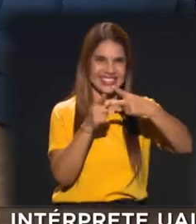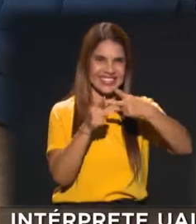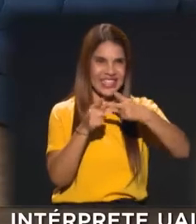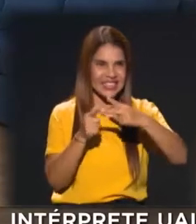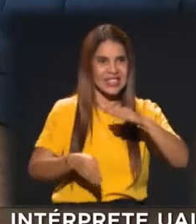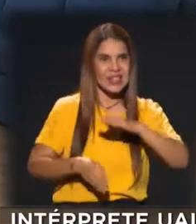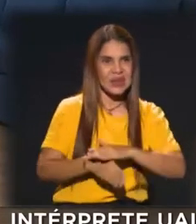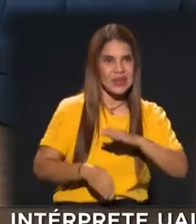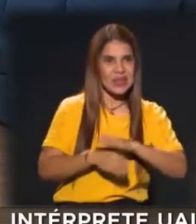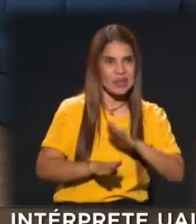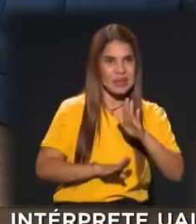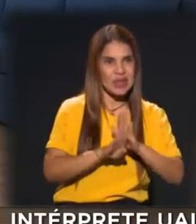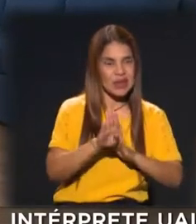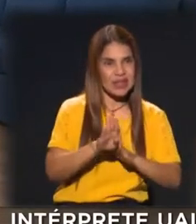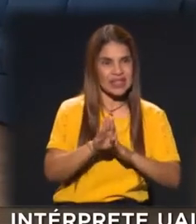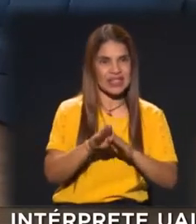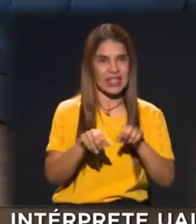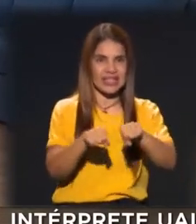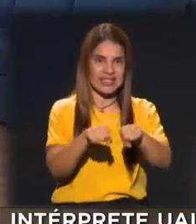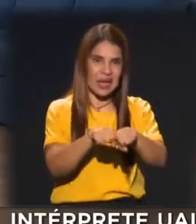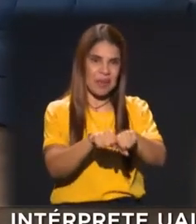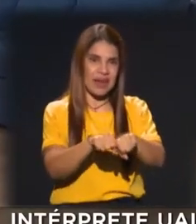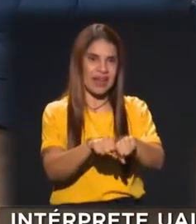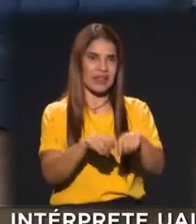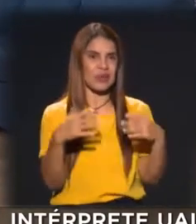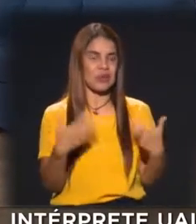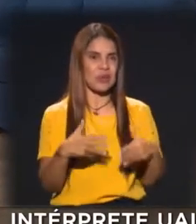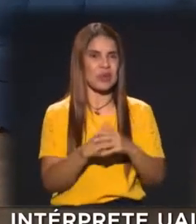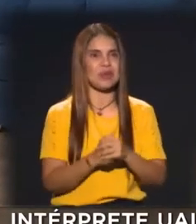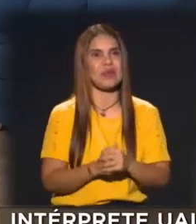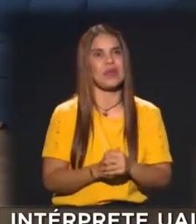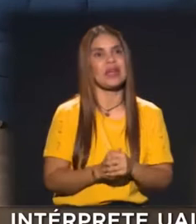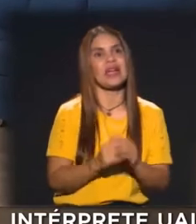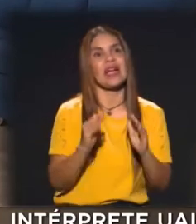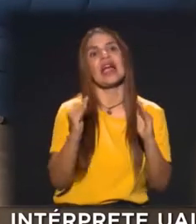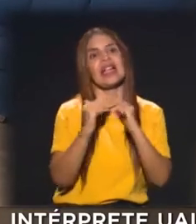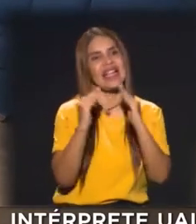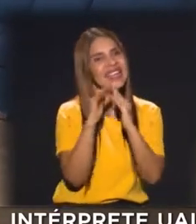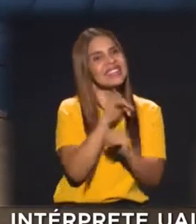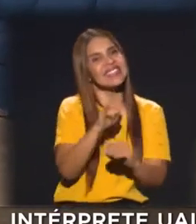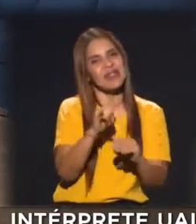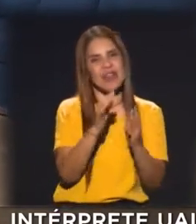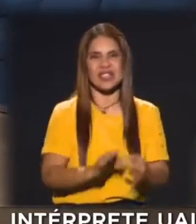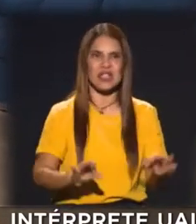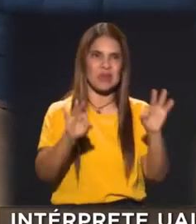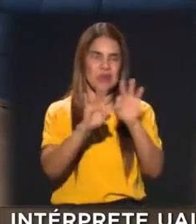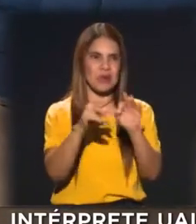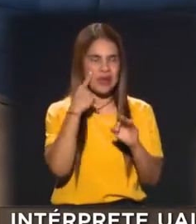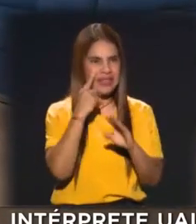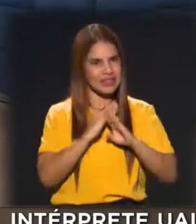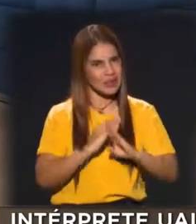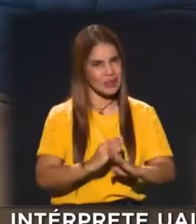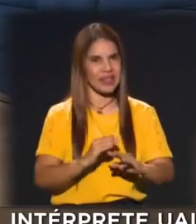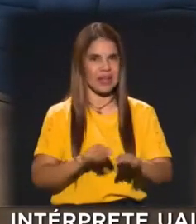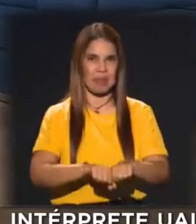seguimos avanzando. Por seguridad, amárrense los cordones. Ay, sí. Profe, en la casa así pasa es. Lo mismo. Muy bien. Muy, muy importante.